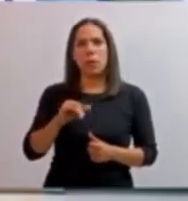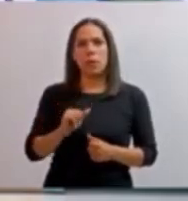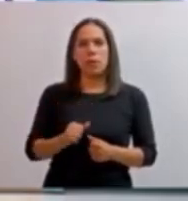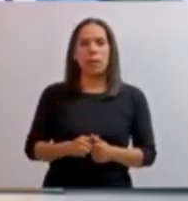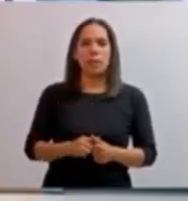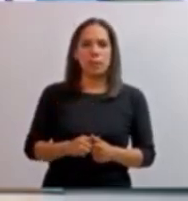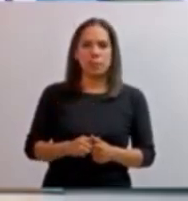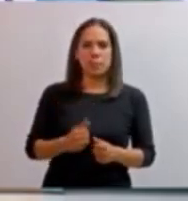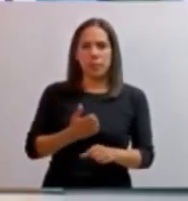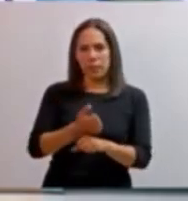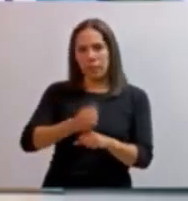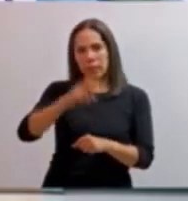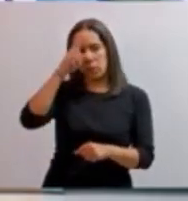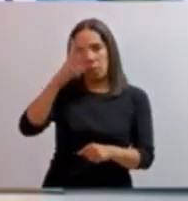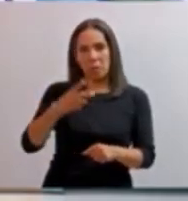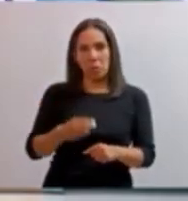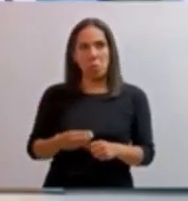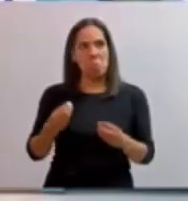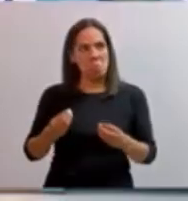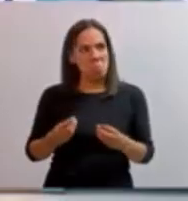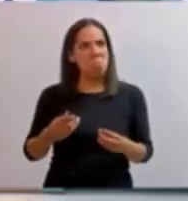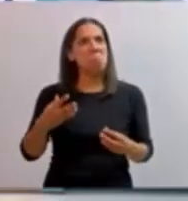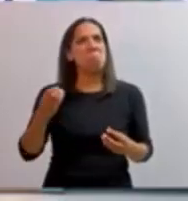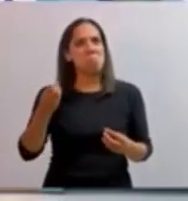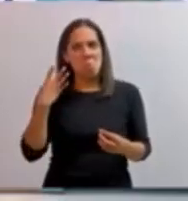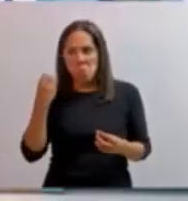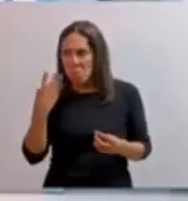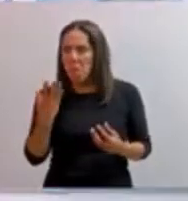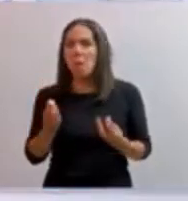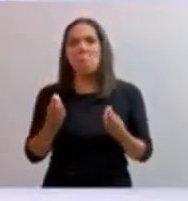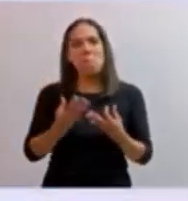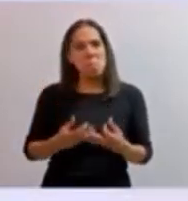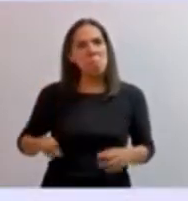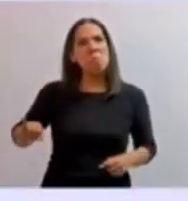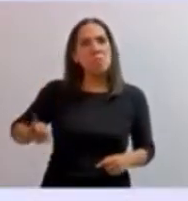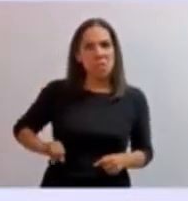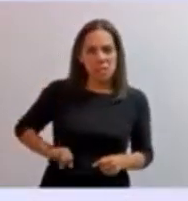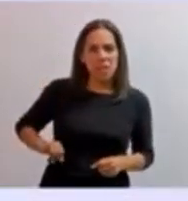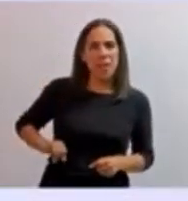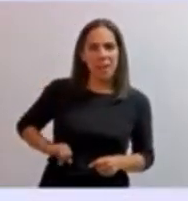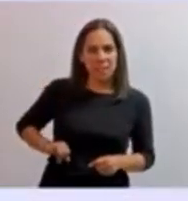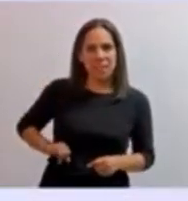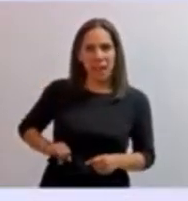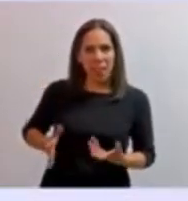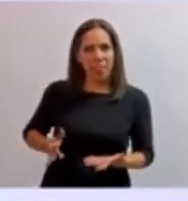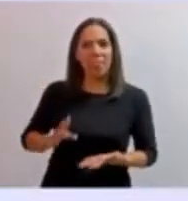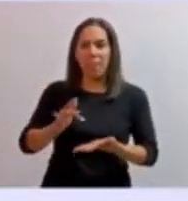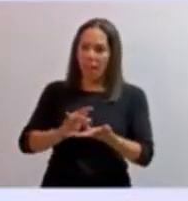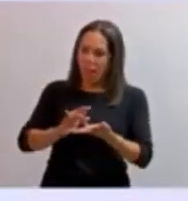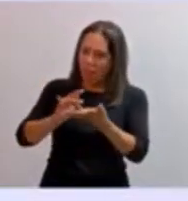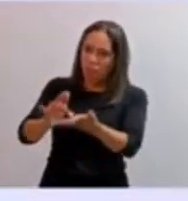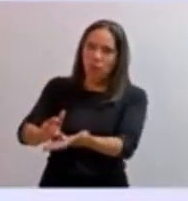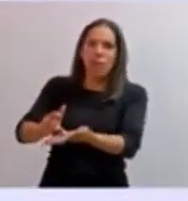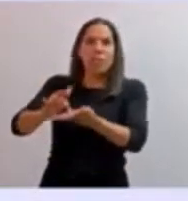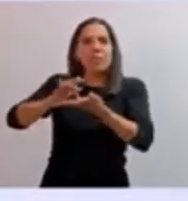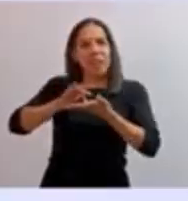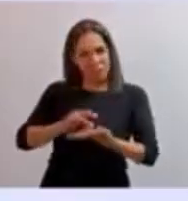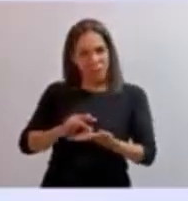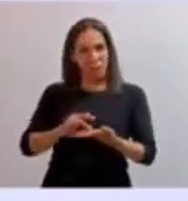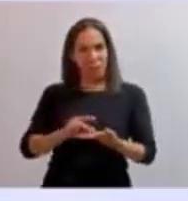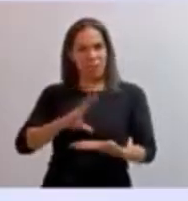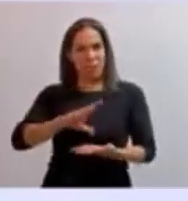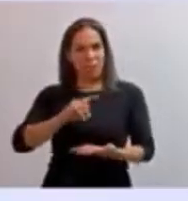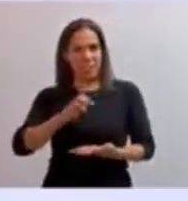comenta: conversatorio interesante que ayuda a fortalecer los trabajos docentes e intervenciones de los CTE.